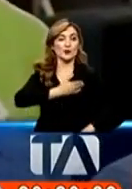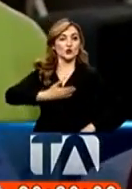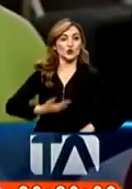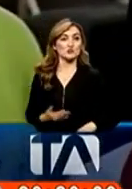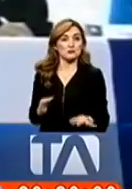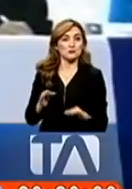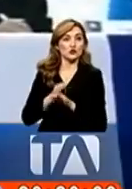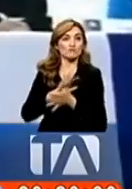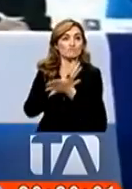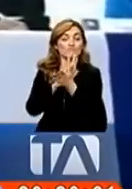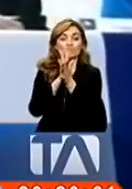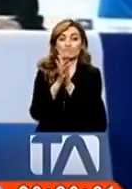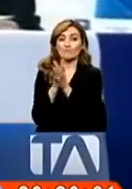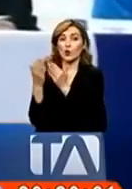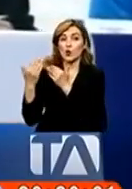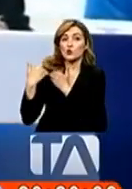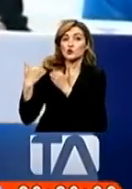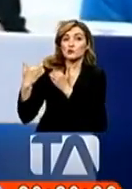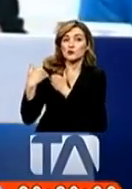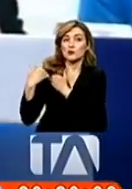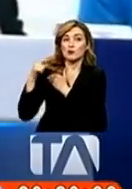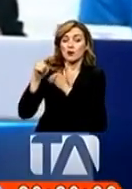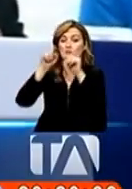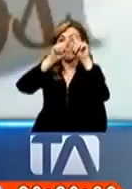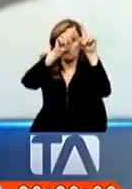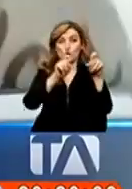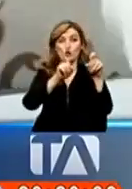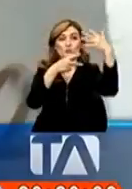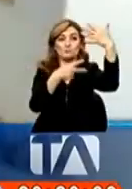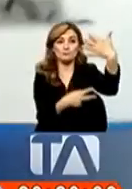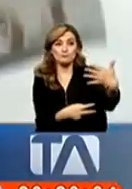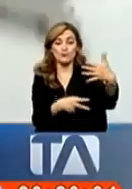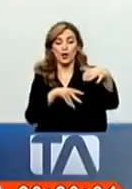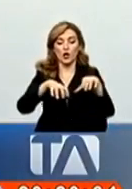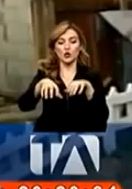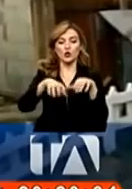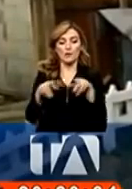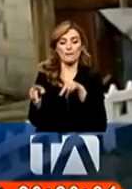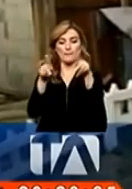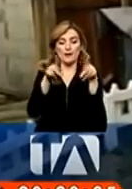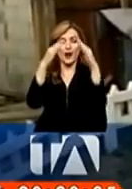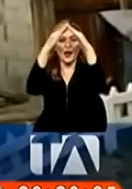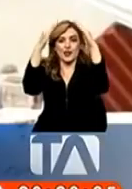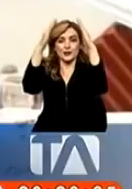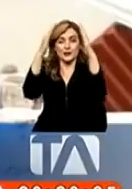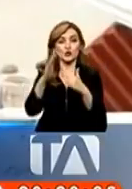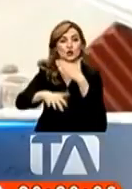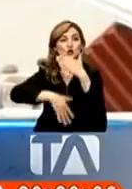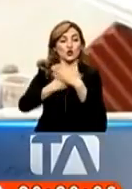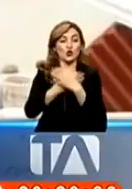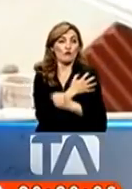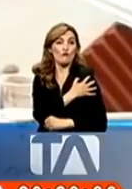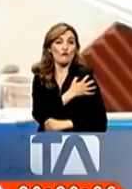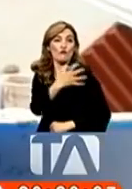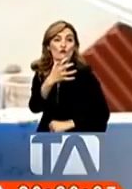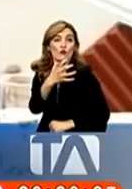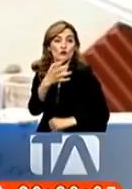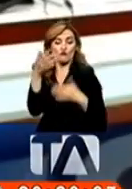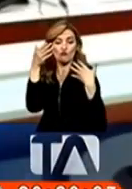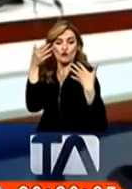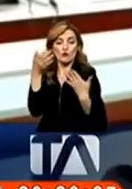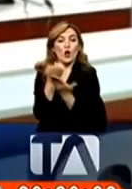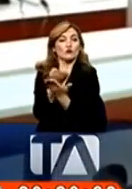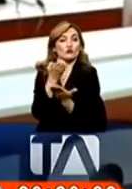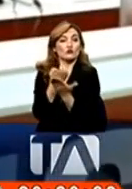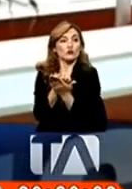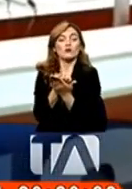sin funciones estuvo a cargo de la promoción de la consulta popular, la coordinación del plan Casa para Todos, el fortalecimiento de las políticas de